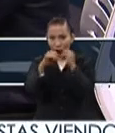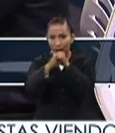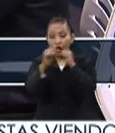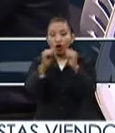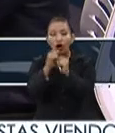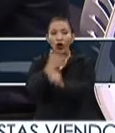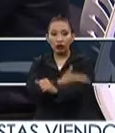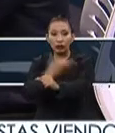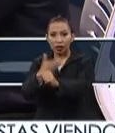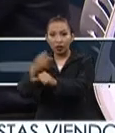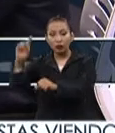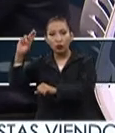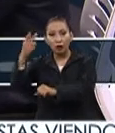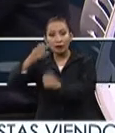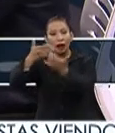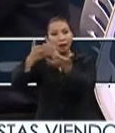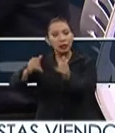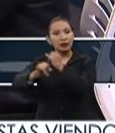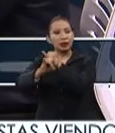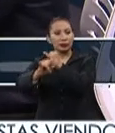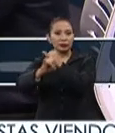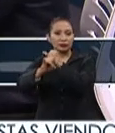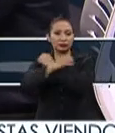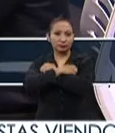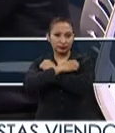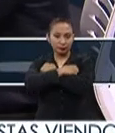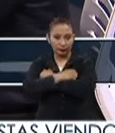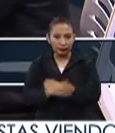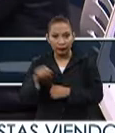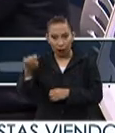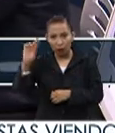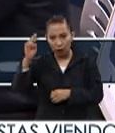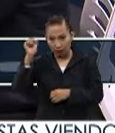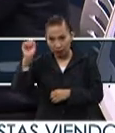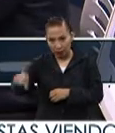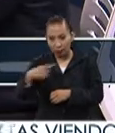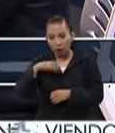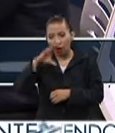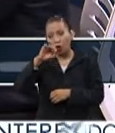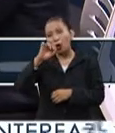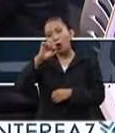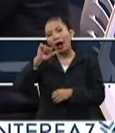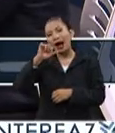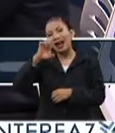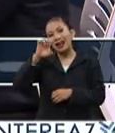la coordinación de Universidad Abierta y Educación a Distancia de la UNAM, la CUAED.